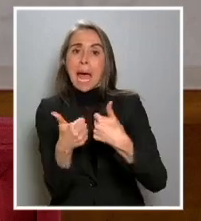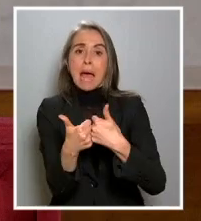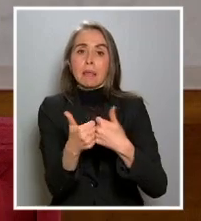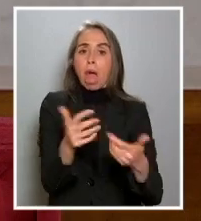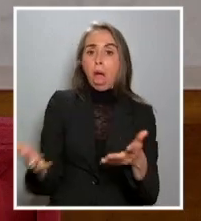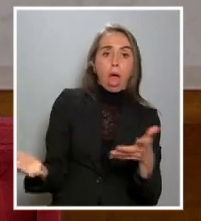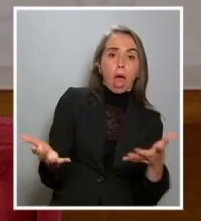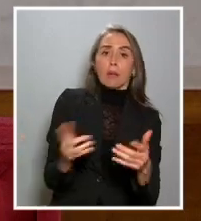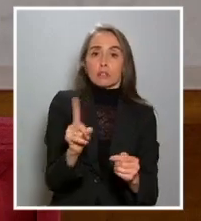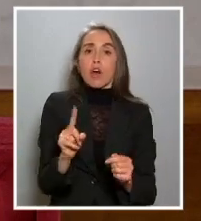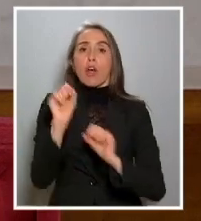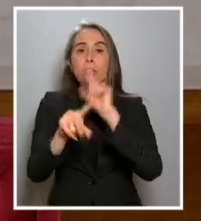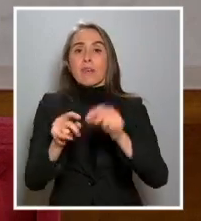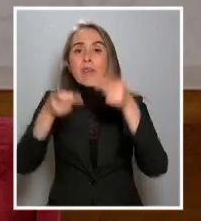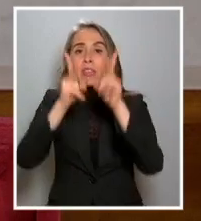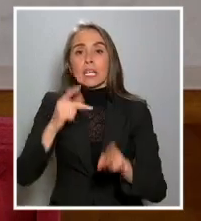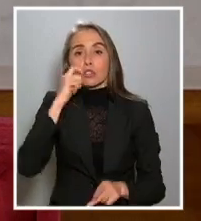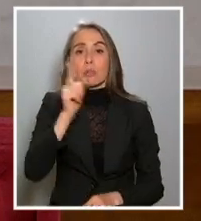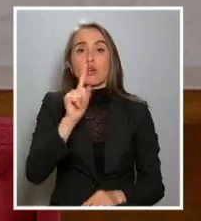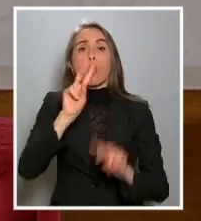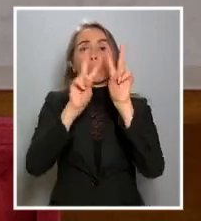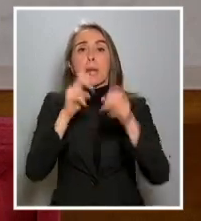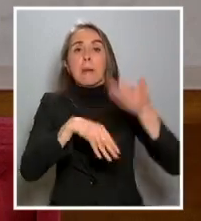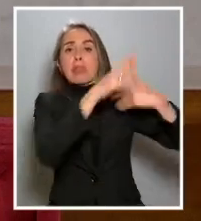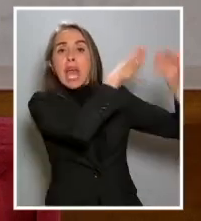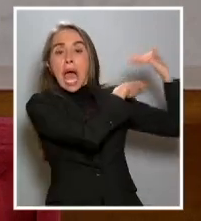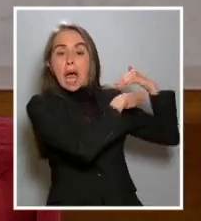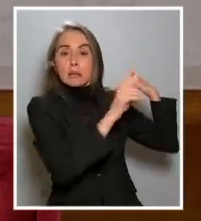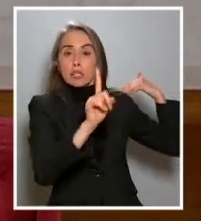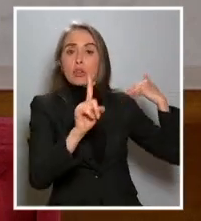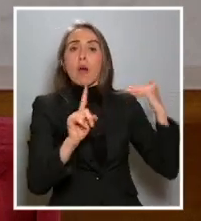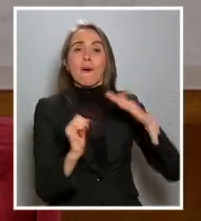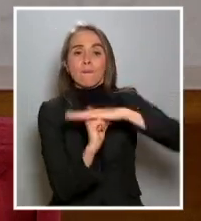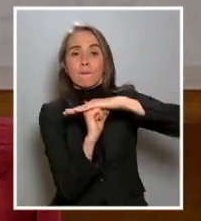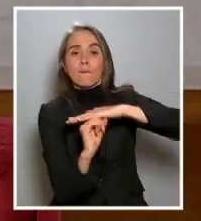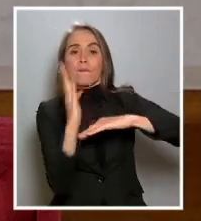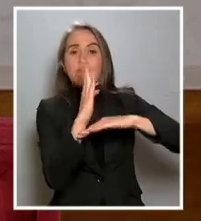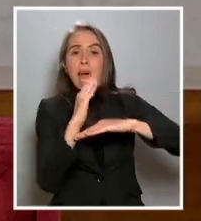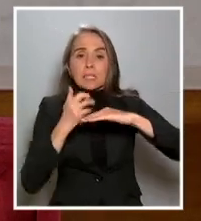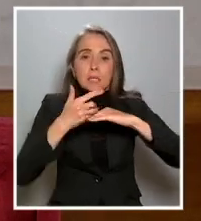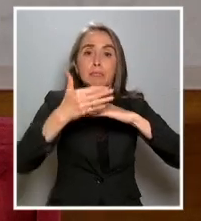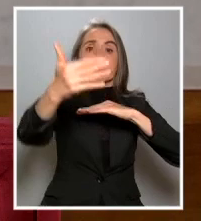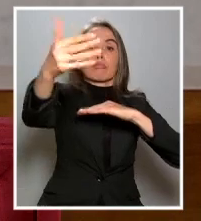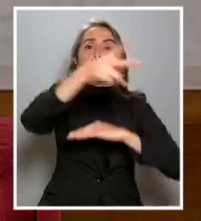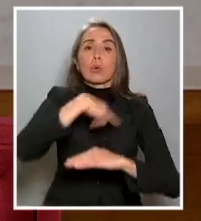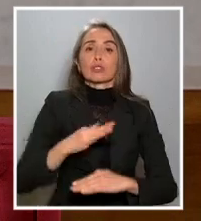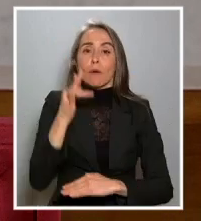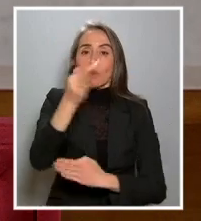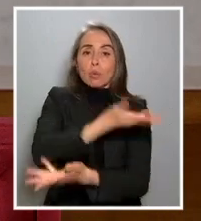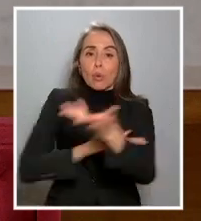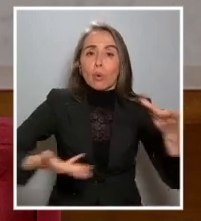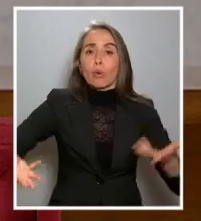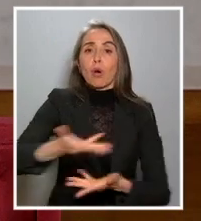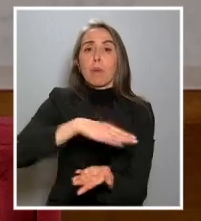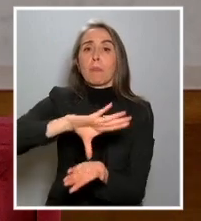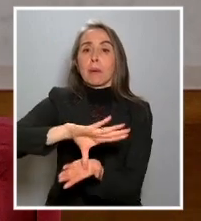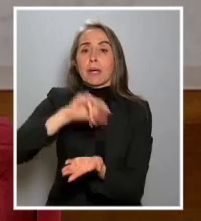La defensa de los derechos humanos no es un tema del pasado, sino una base sobre la cual construimos nuestro futuro compartido.